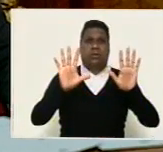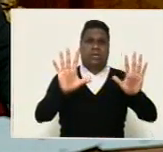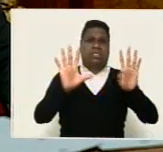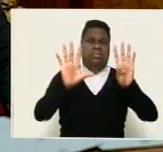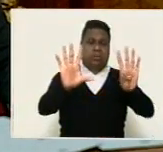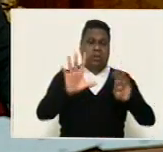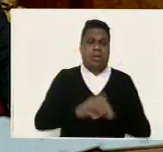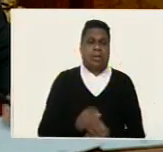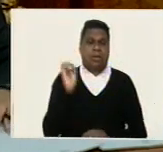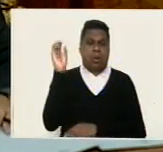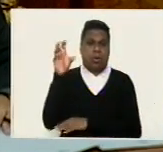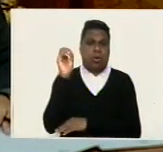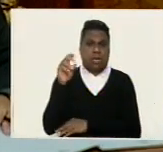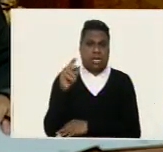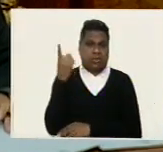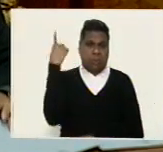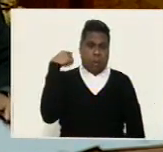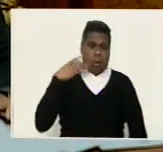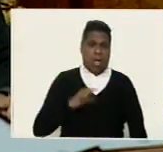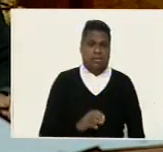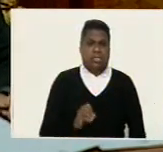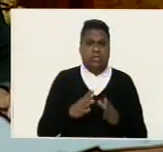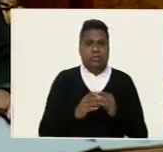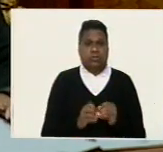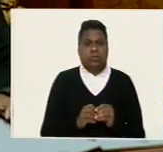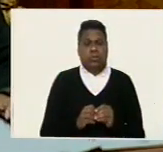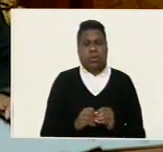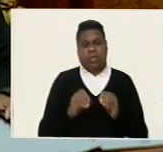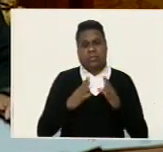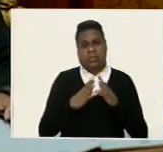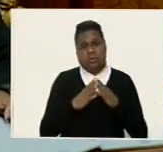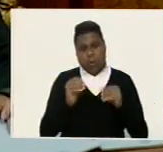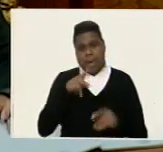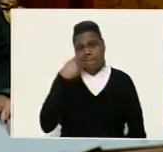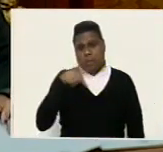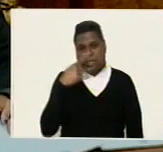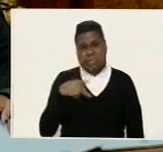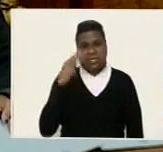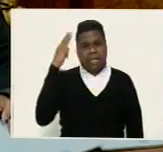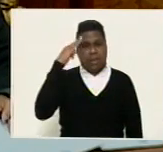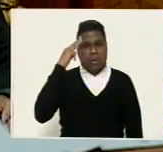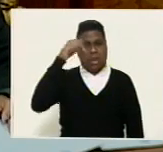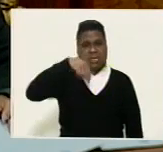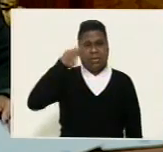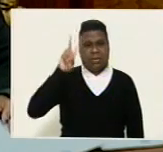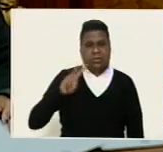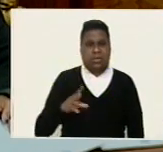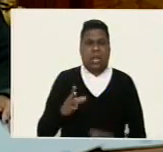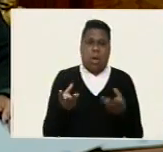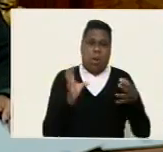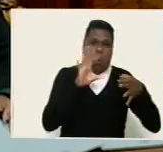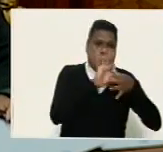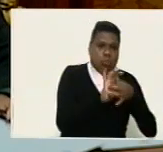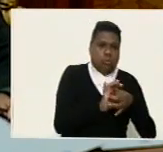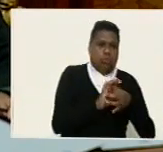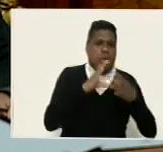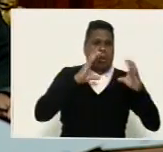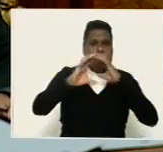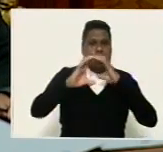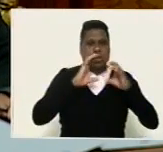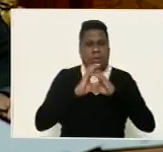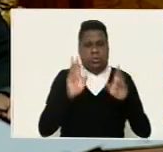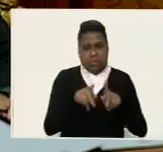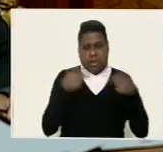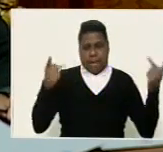de Angostura representó la raíz política y moral de la República, junto a la comunicacional, Correo del